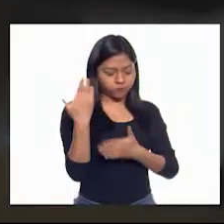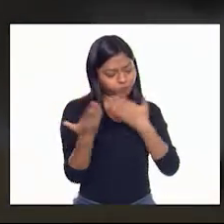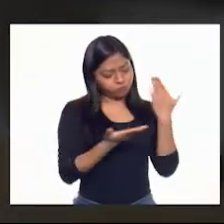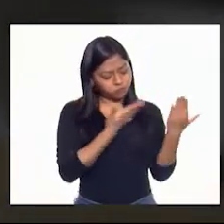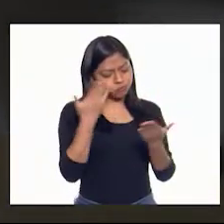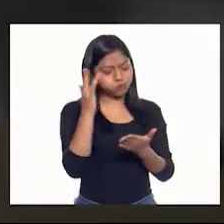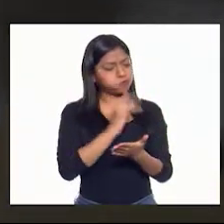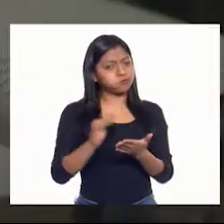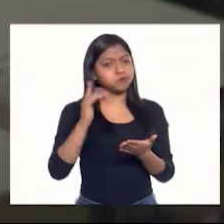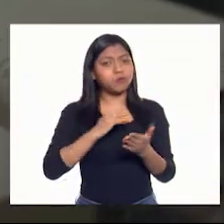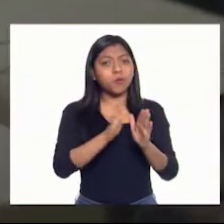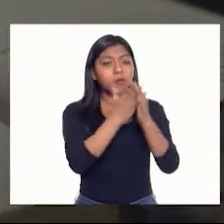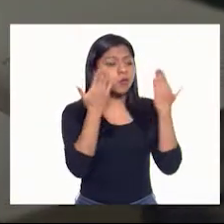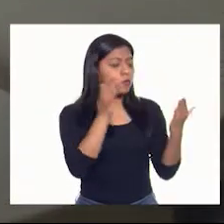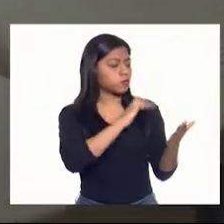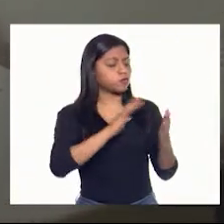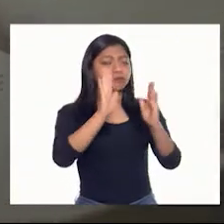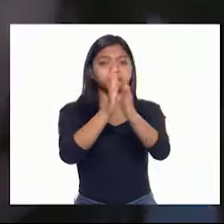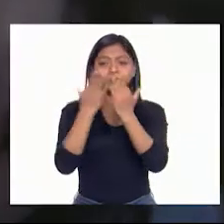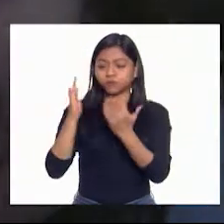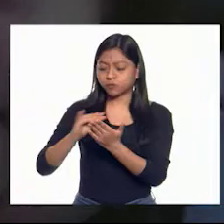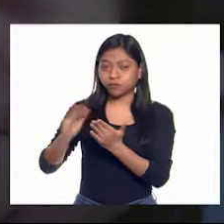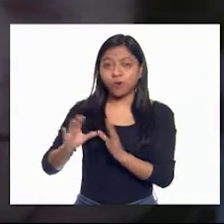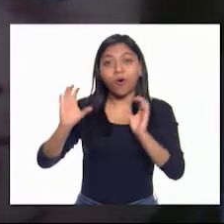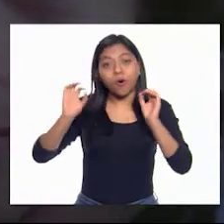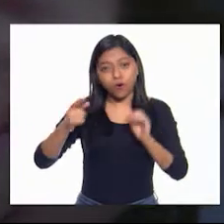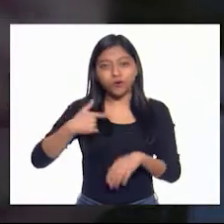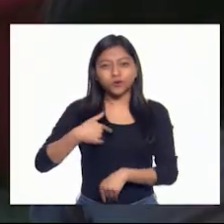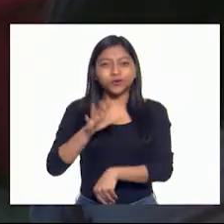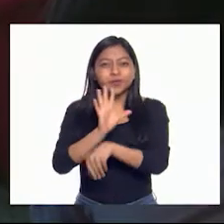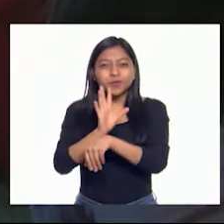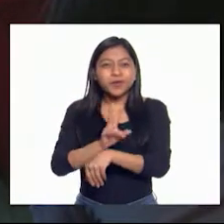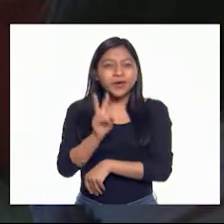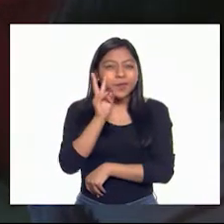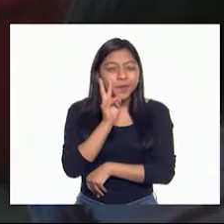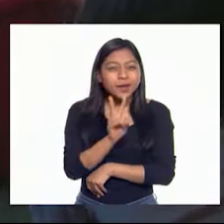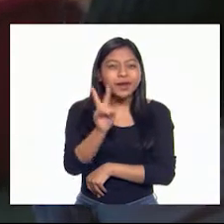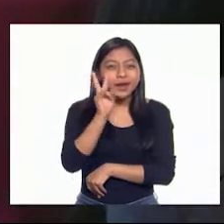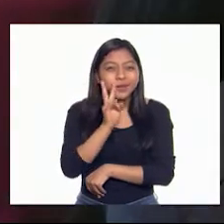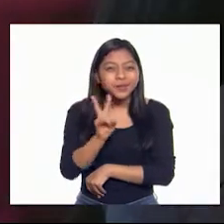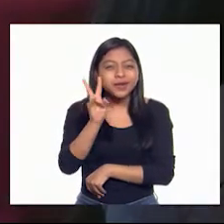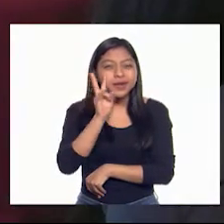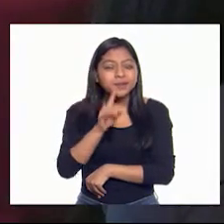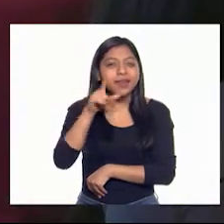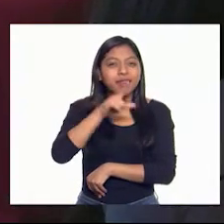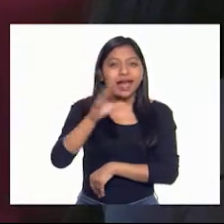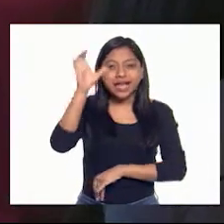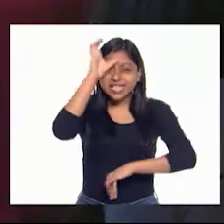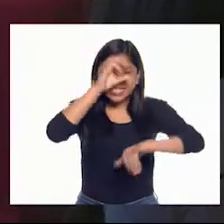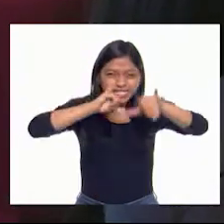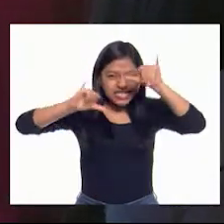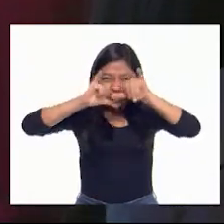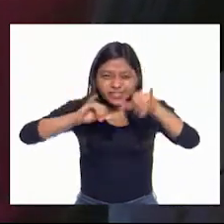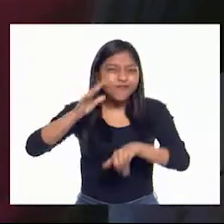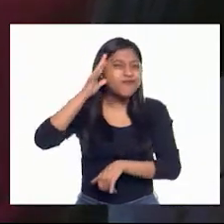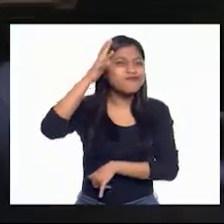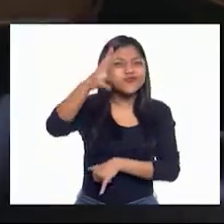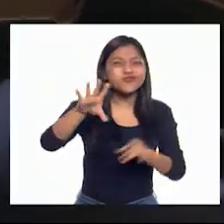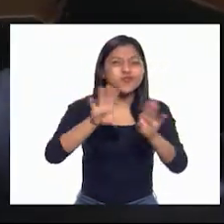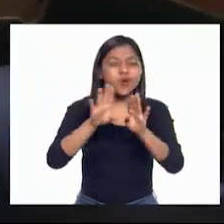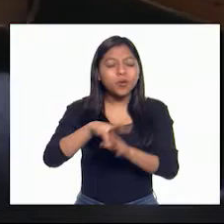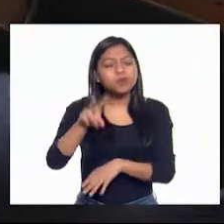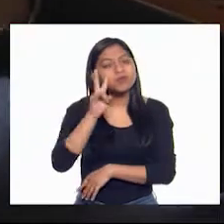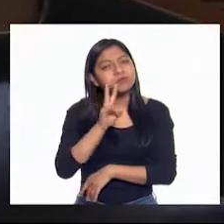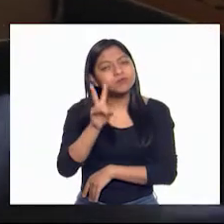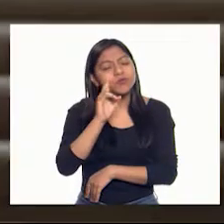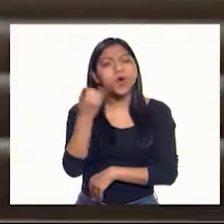todos los libros que encontraba en casa, o cuando me sentaba frente a la tele para ver programas de ciencia ficción.